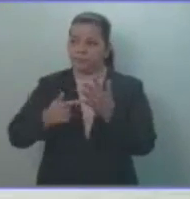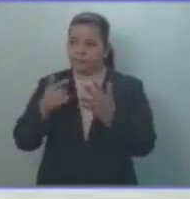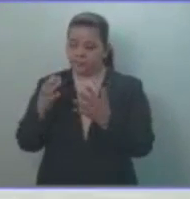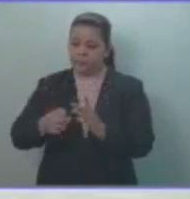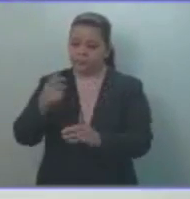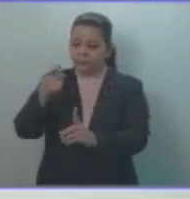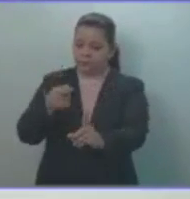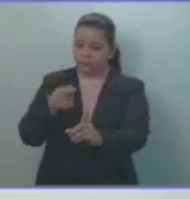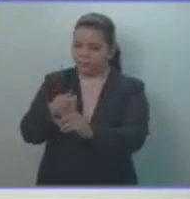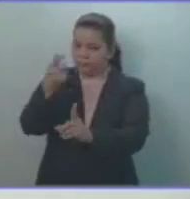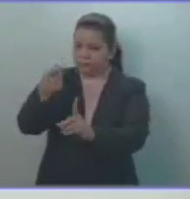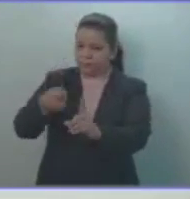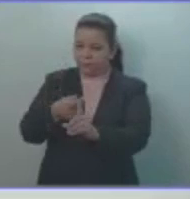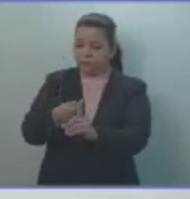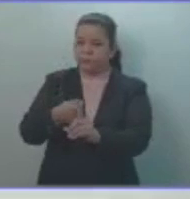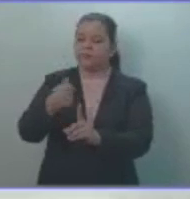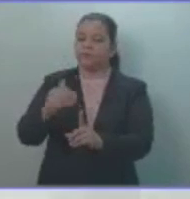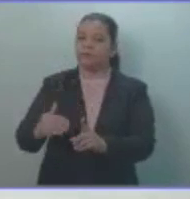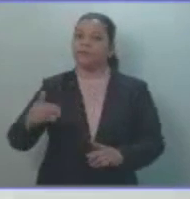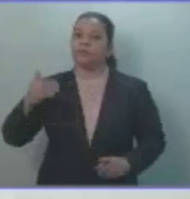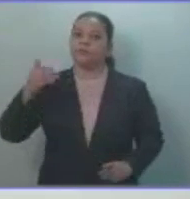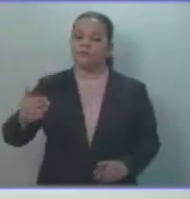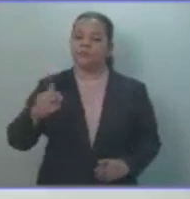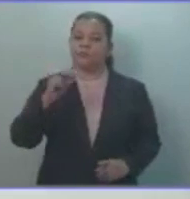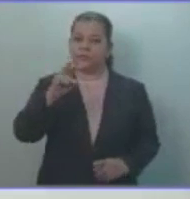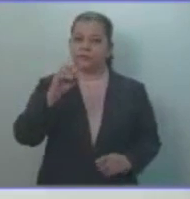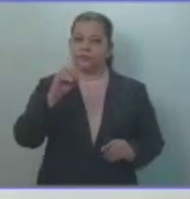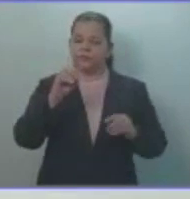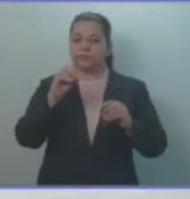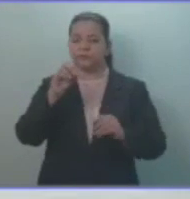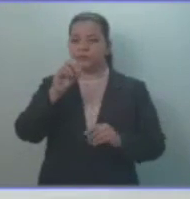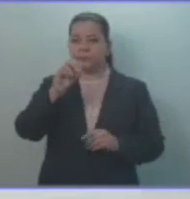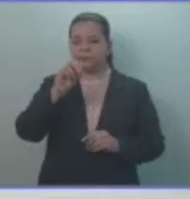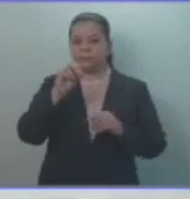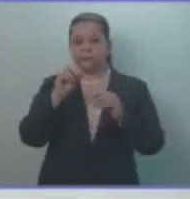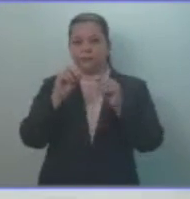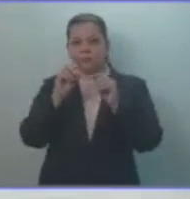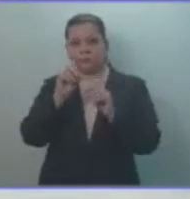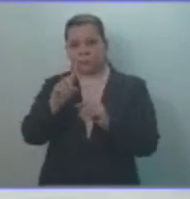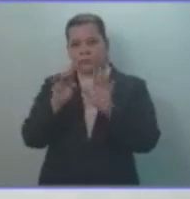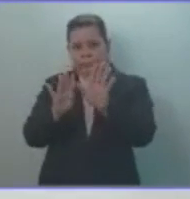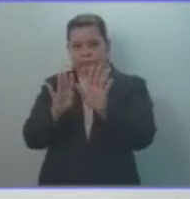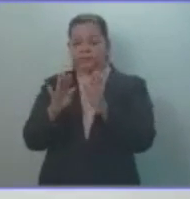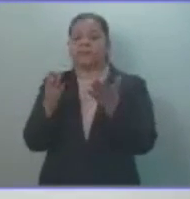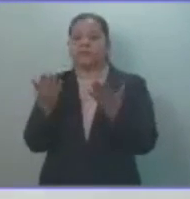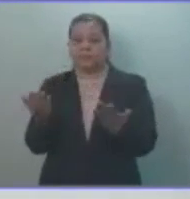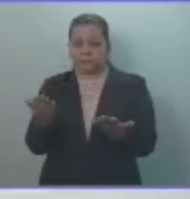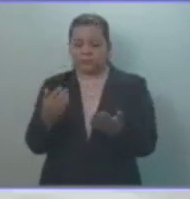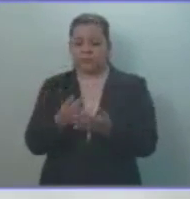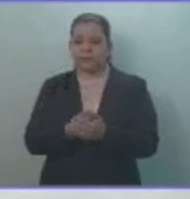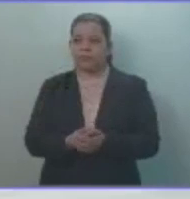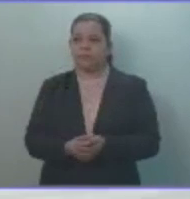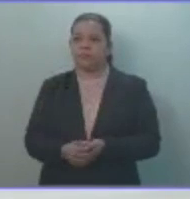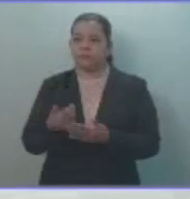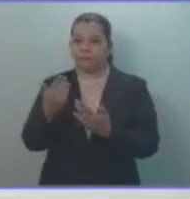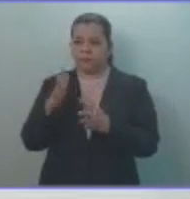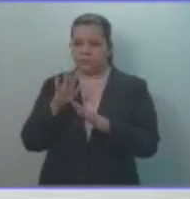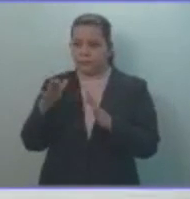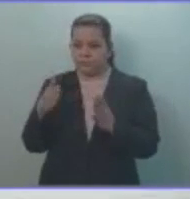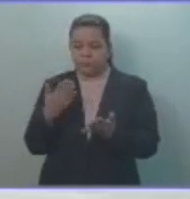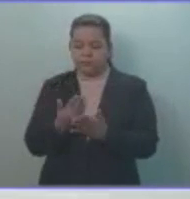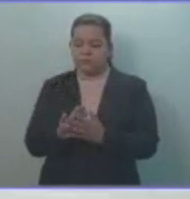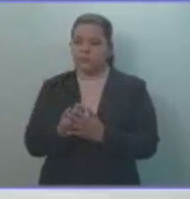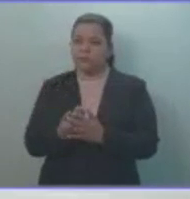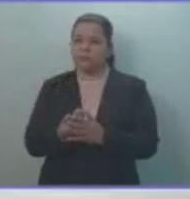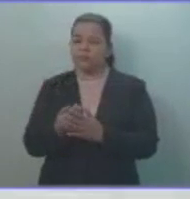Salarios correspondiente al ejercicio fiscal 2019, el marco fiscal de mediano y largo